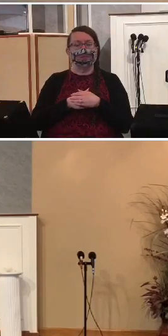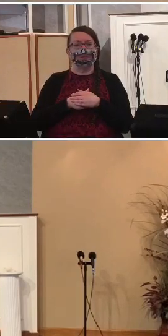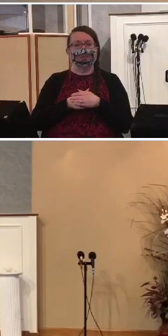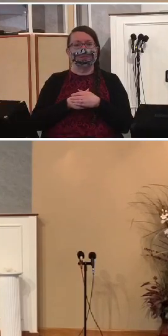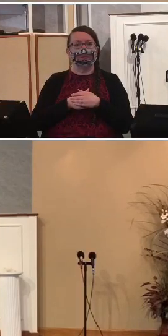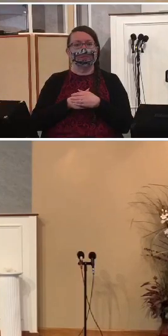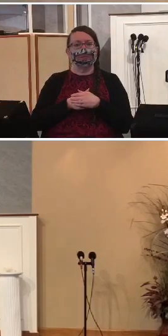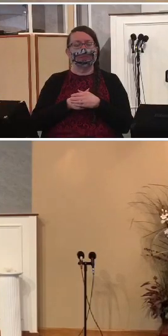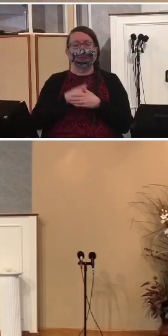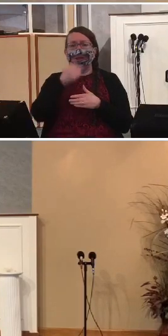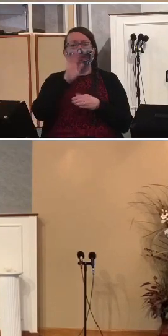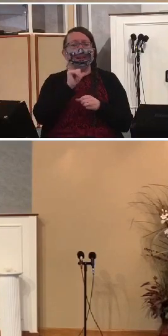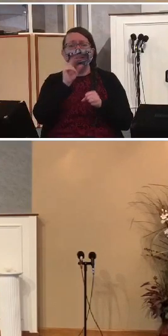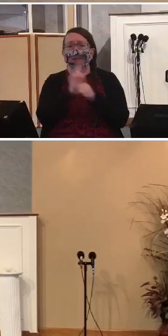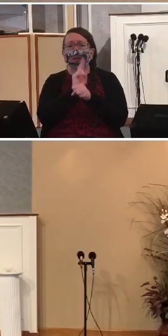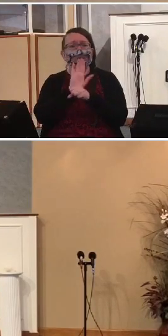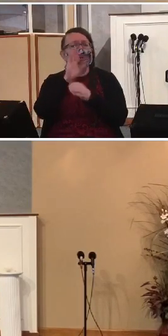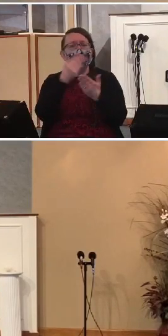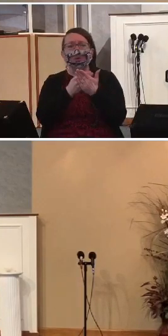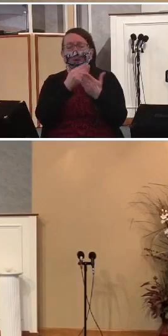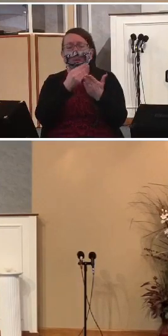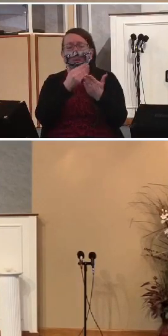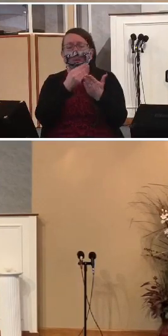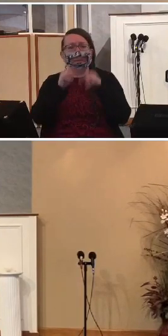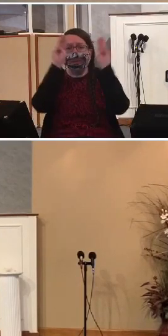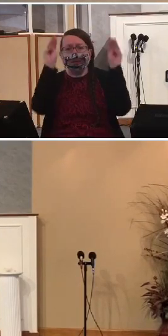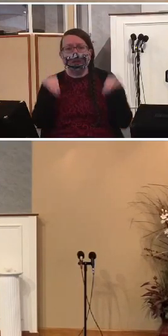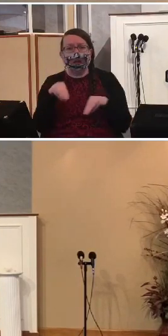Dios no lo va a gastar en McDonald's o en Chick-fil-A.